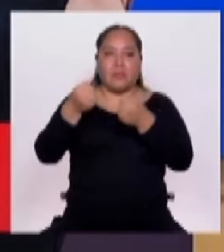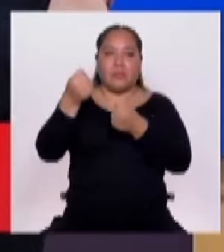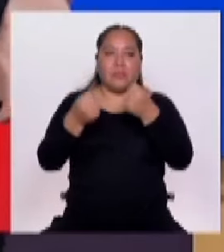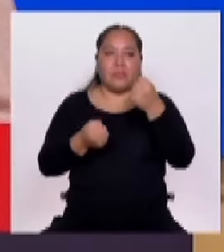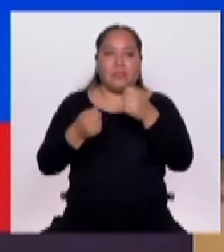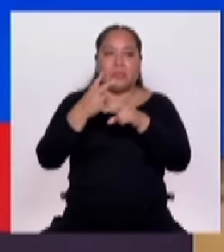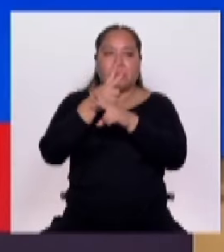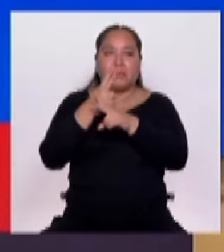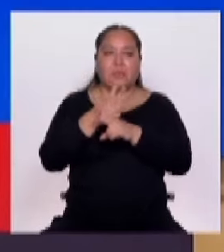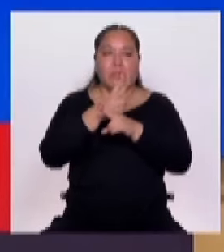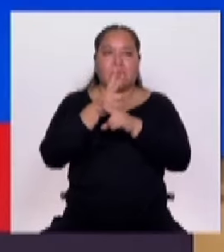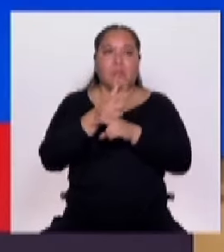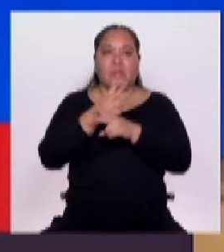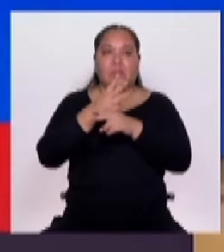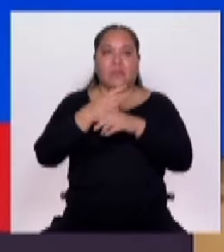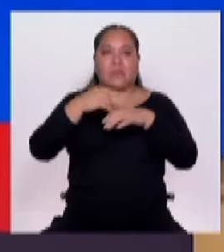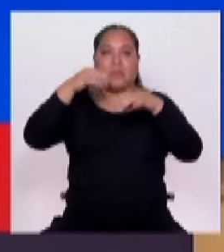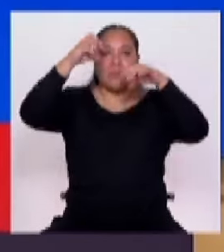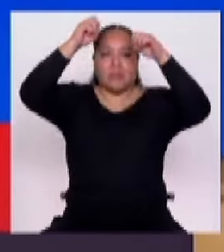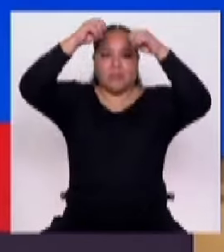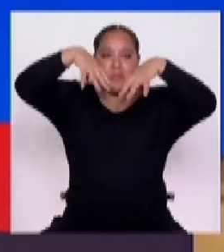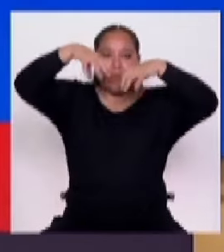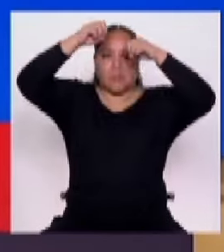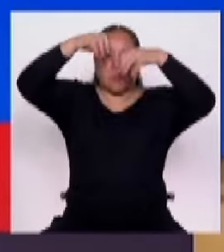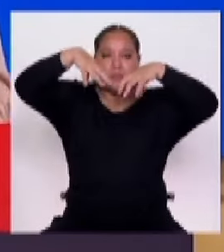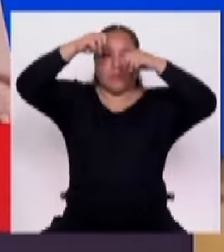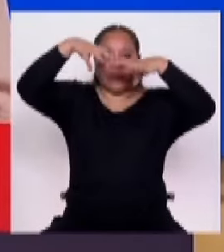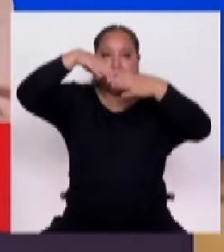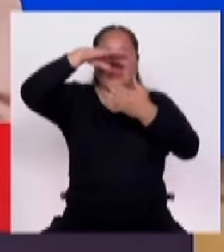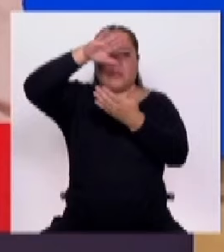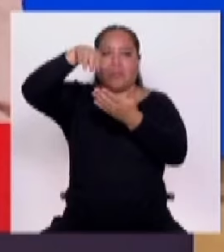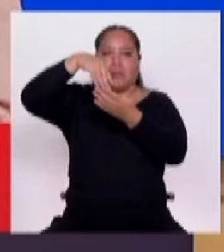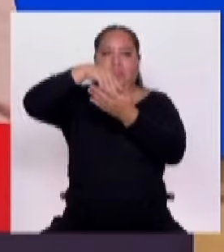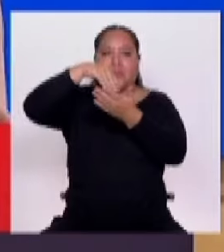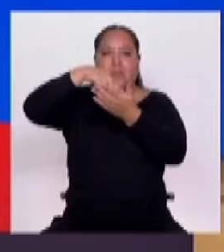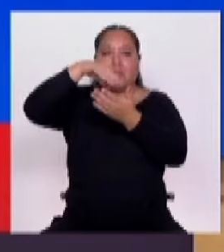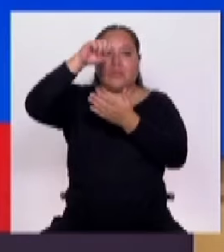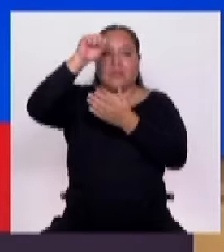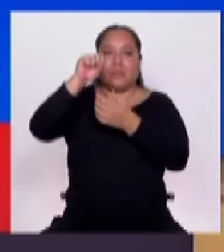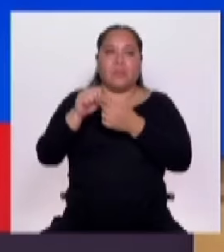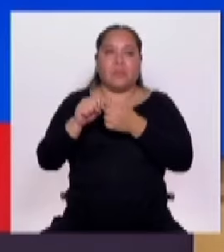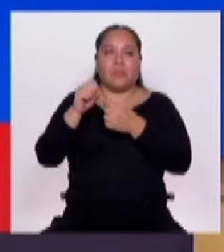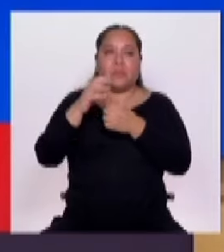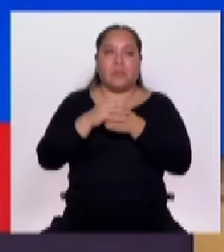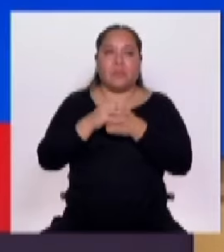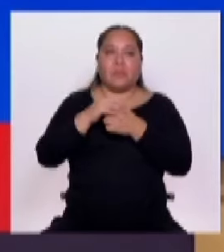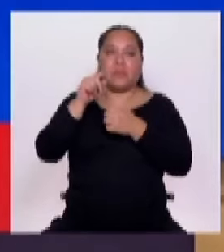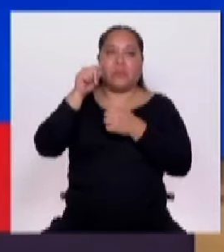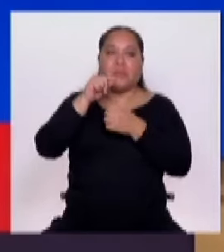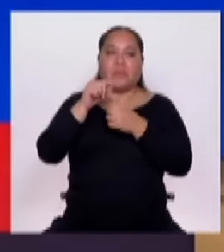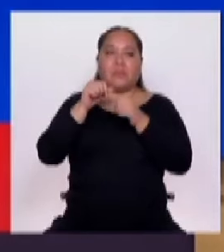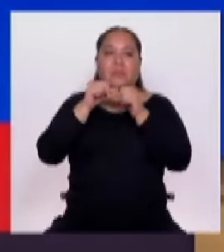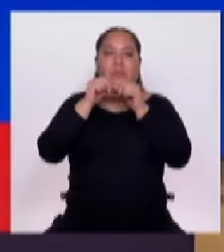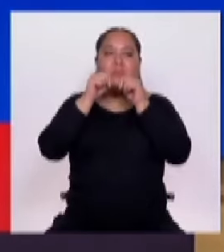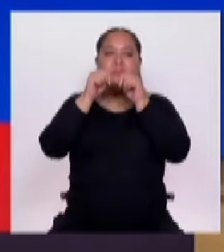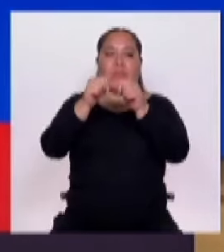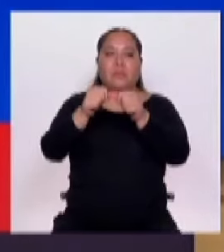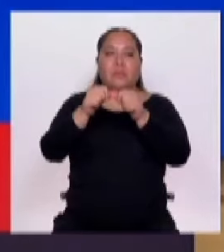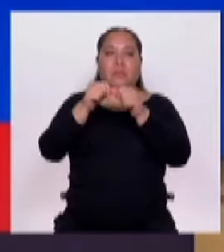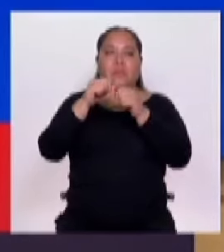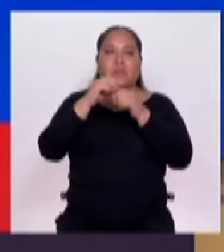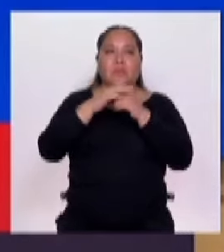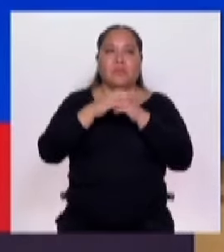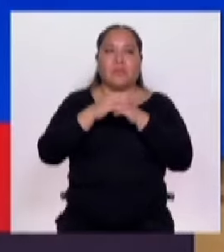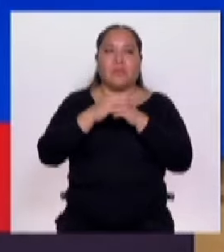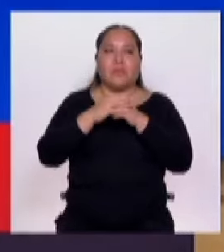tenemos vigente es el de precipitaciones en la sierra Centro Sur estas lluvias que se vienen desarrollando de hecho todavía van a continuar en los siguientes